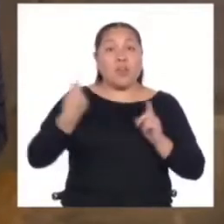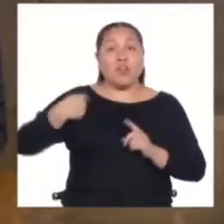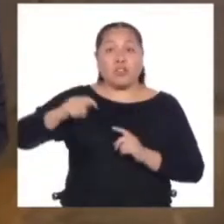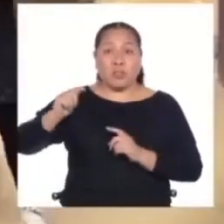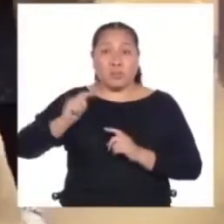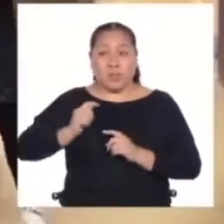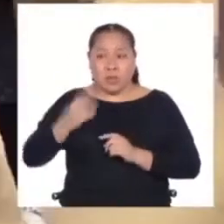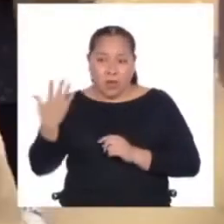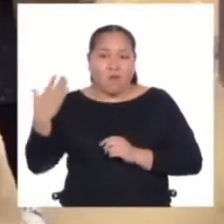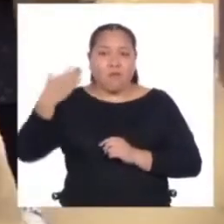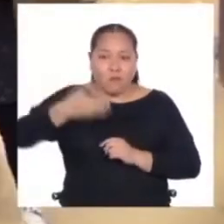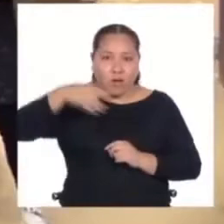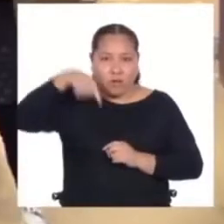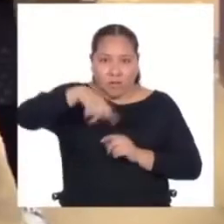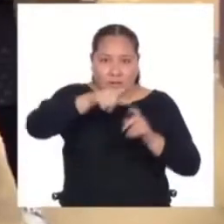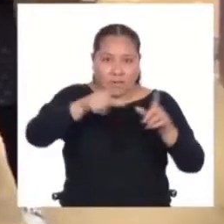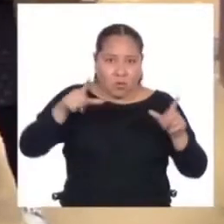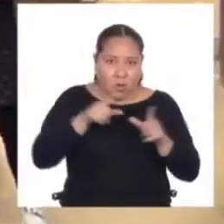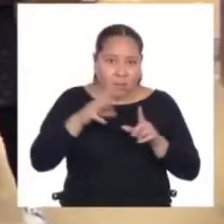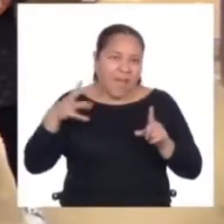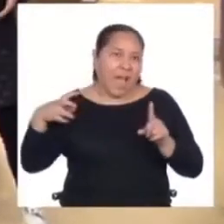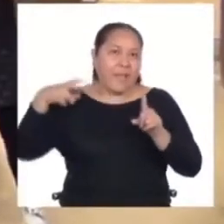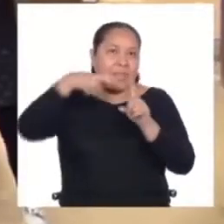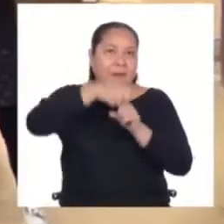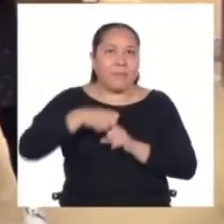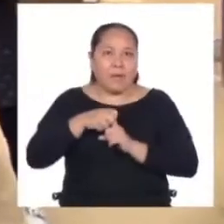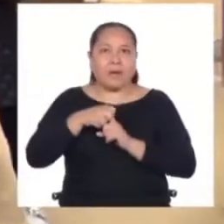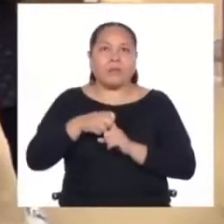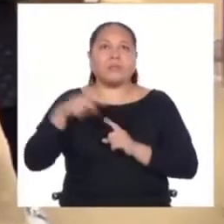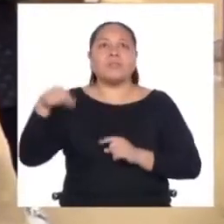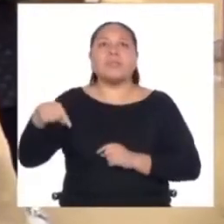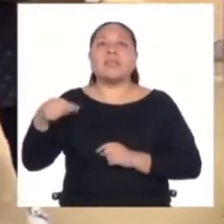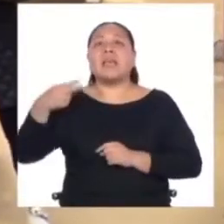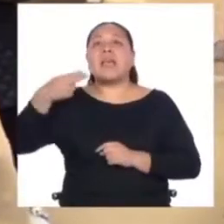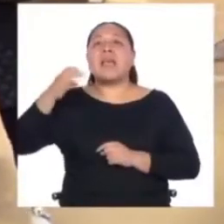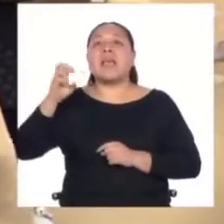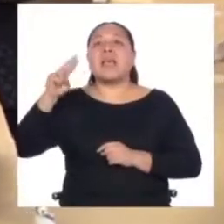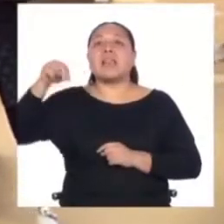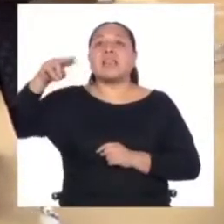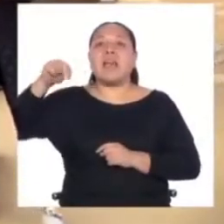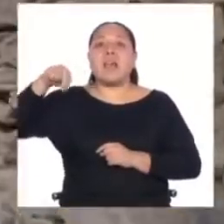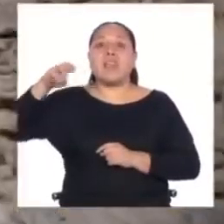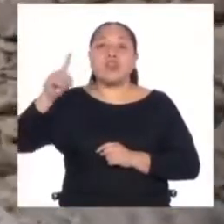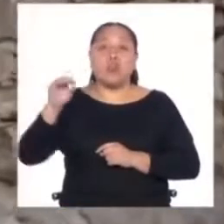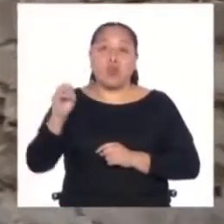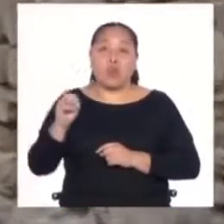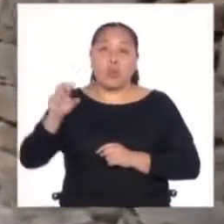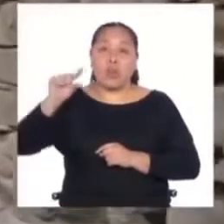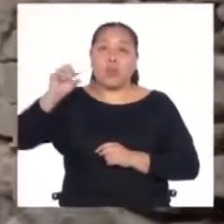fuerza militar. Esta expedición estuvo a cargo de los hermanos Hernando y Gonzalo Pizarro.